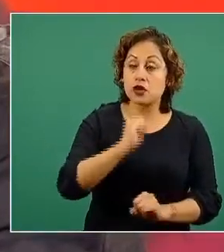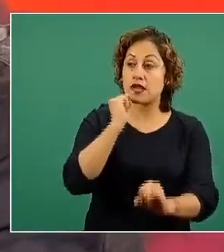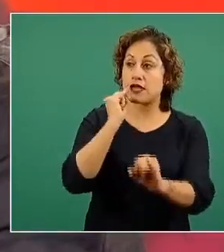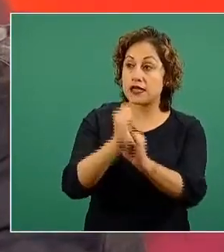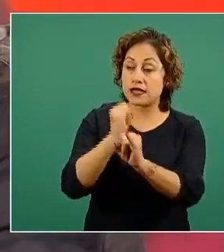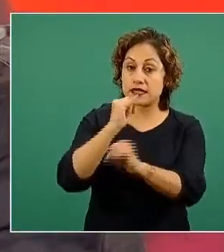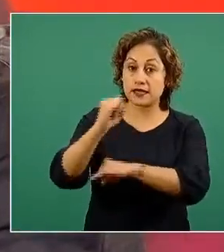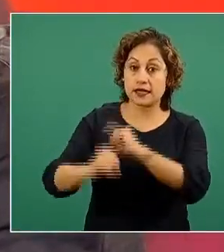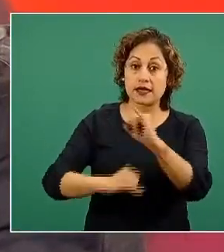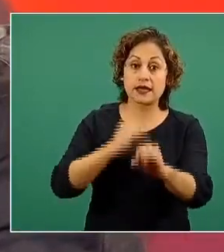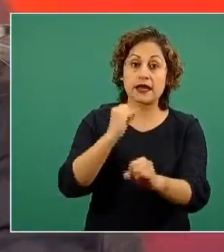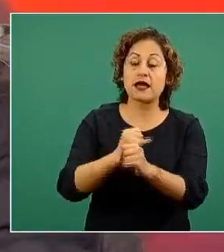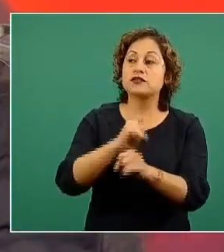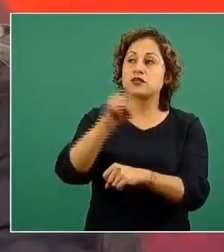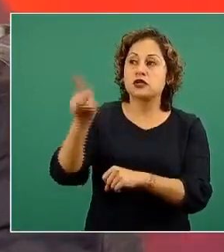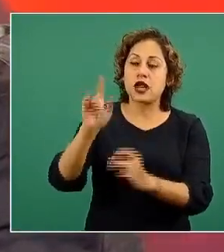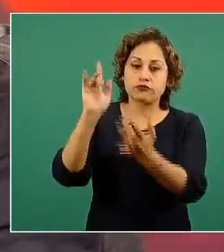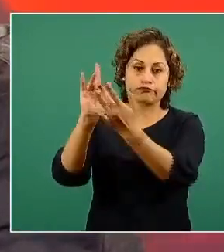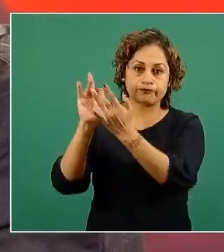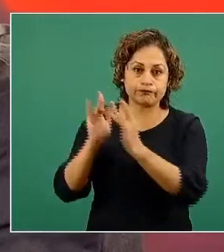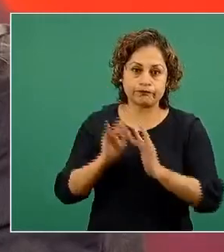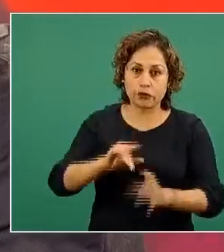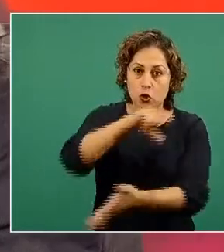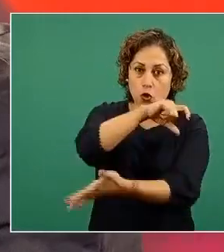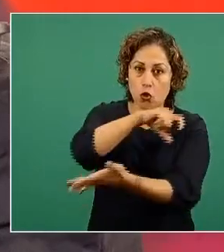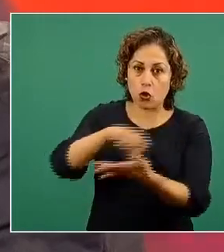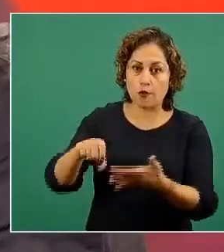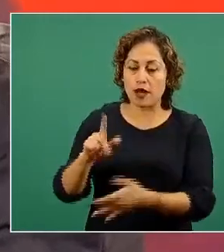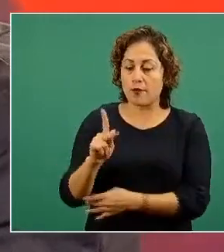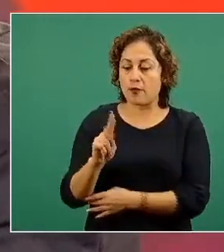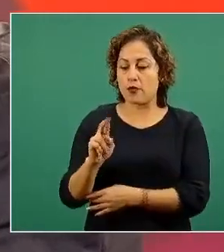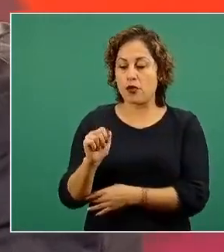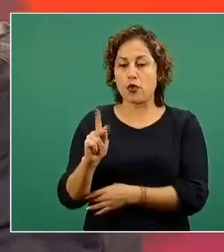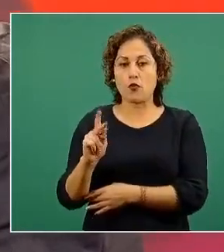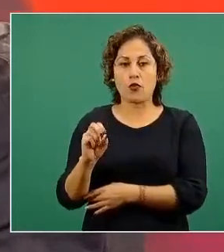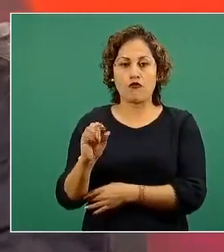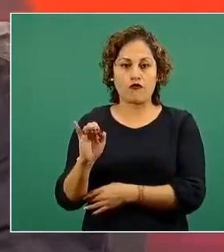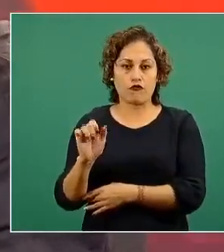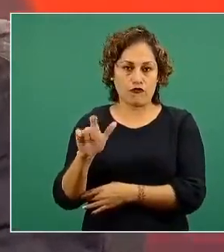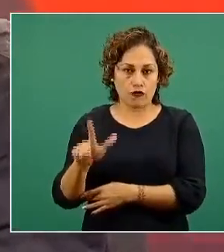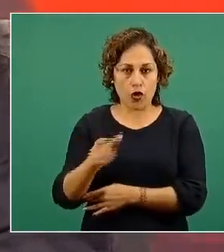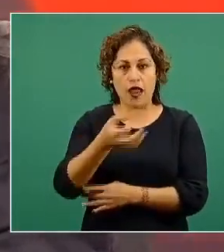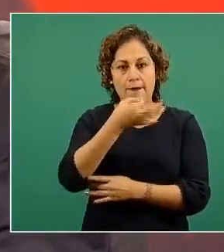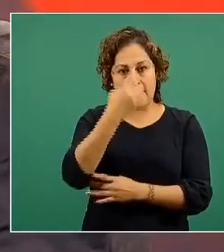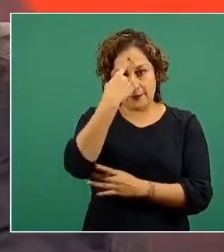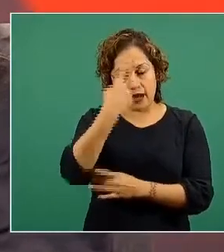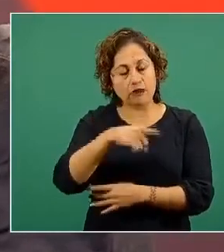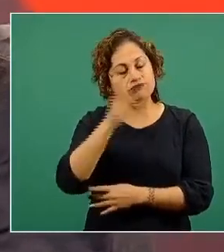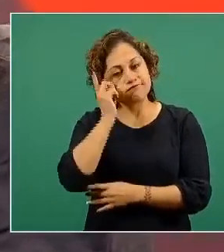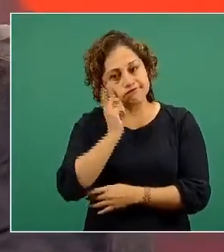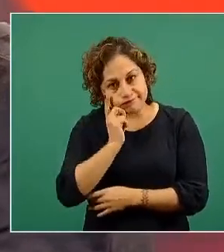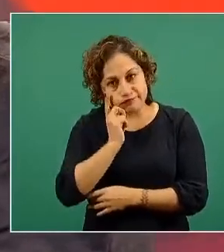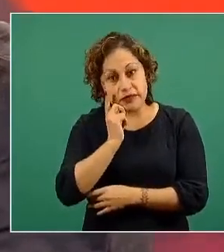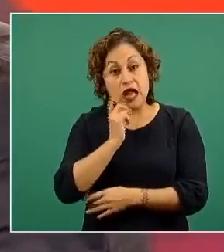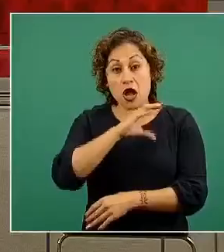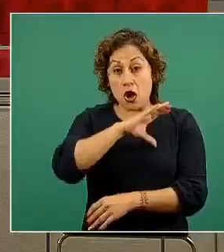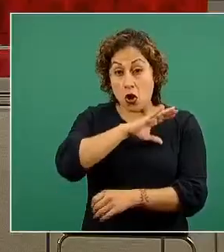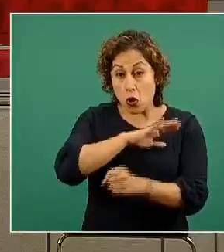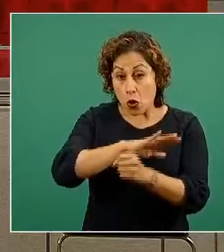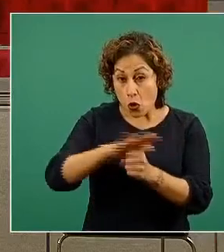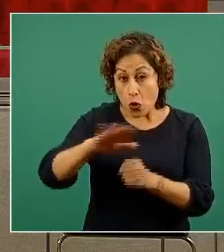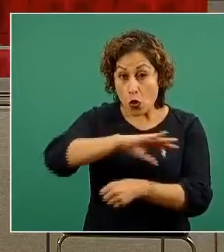también hubo una compra importante de Propofol. No es que se haya resuelto todo, pero ya tenemos algunas